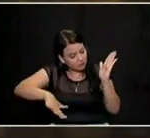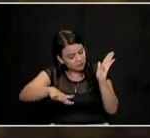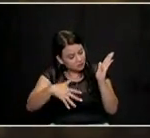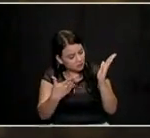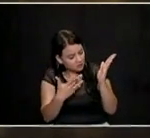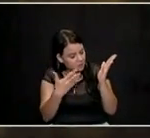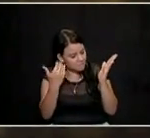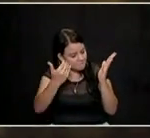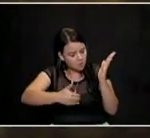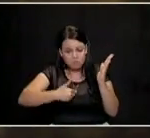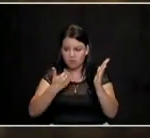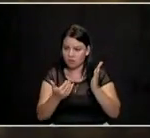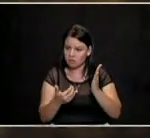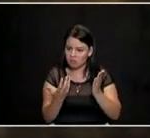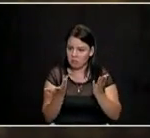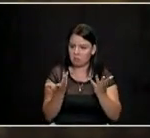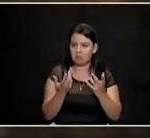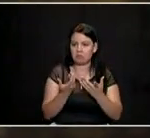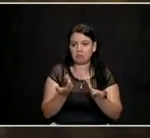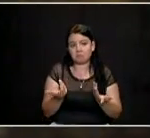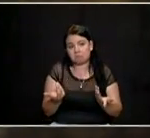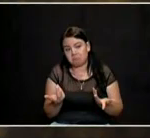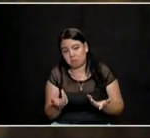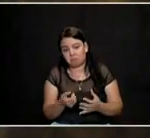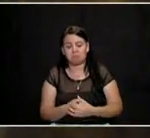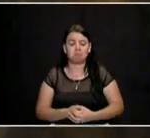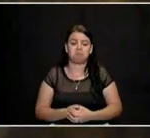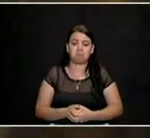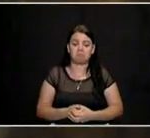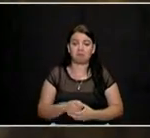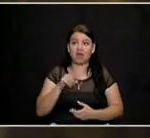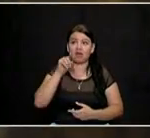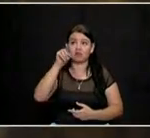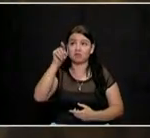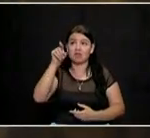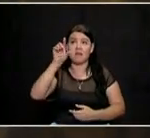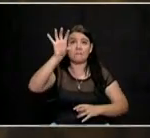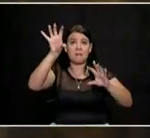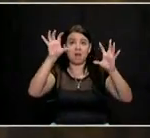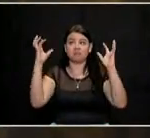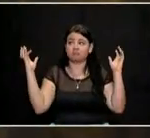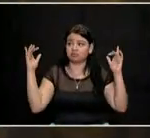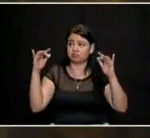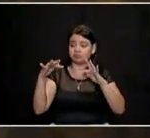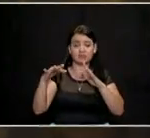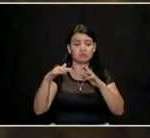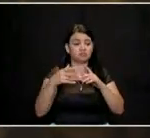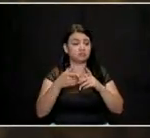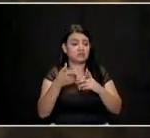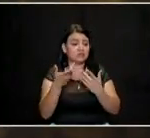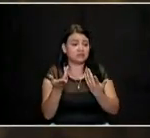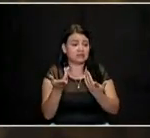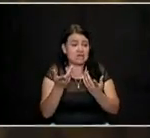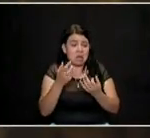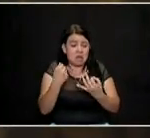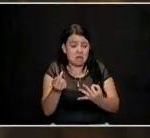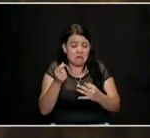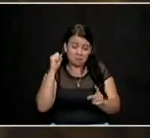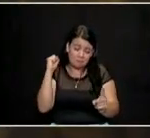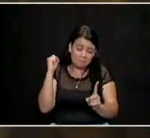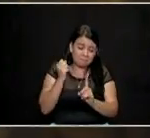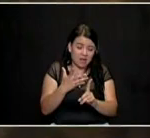la cultura minimizar los riesgos en la cultura local y en el medio ambiente lo vamos a hacer